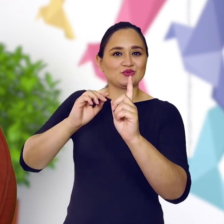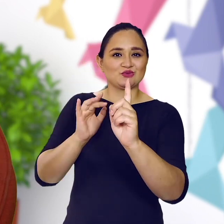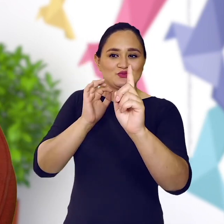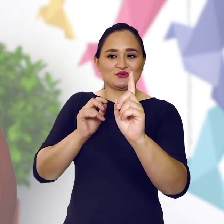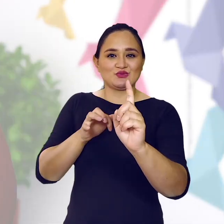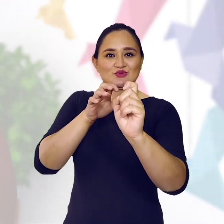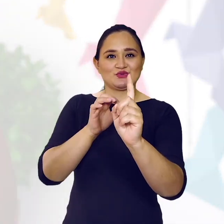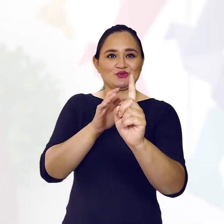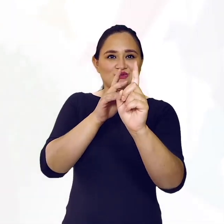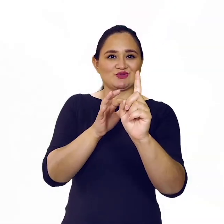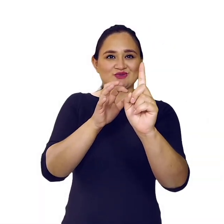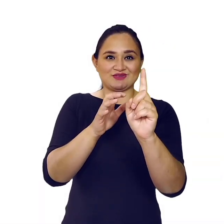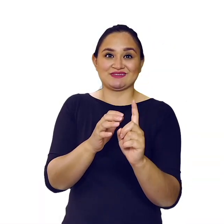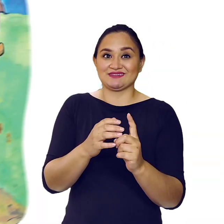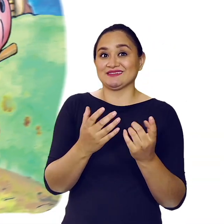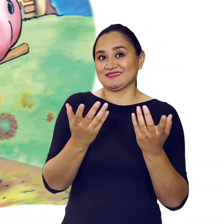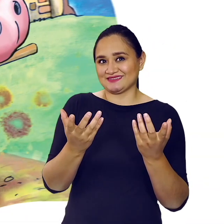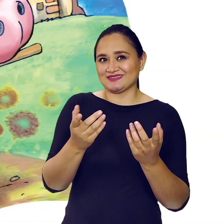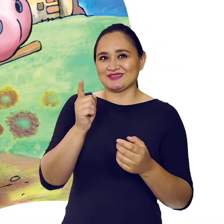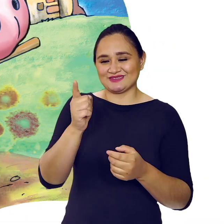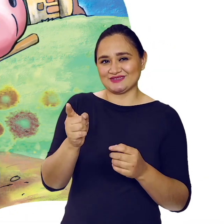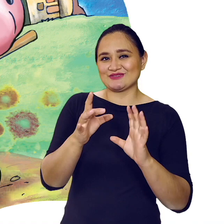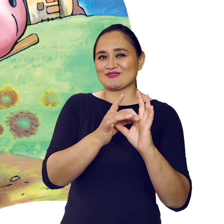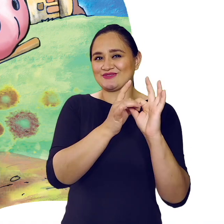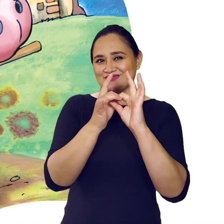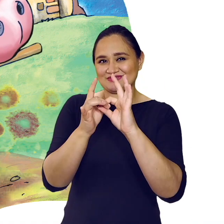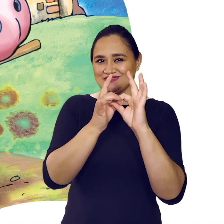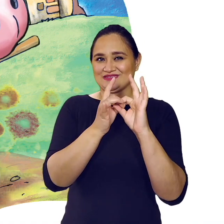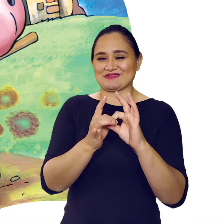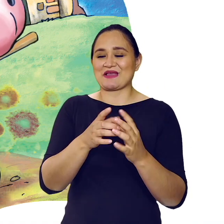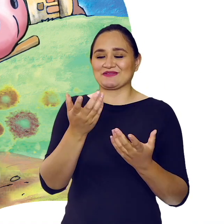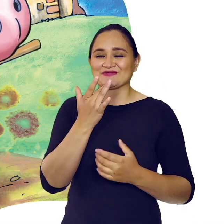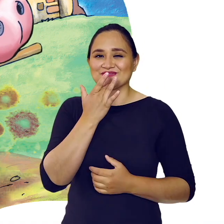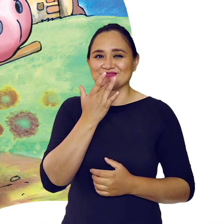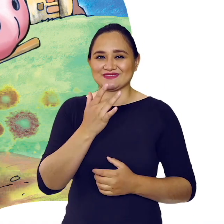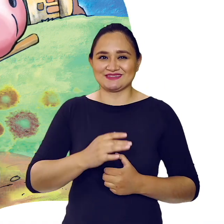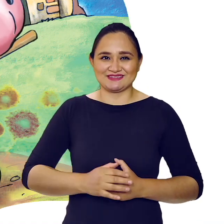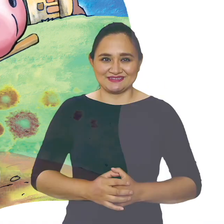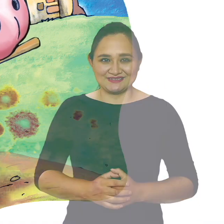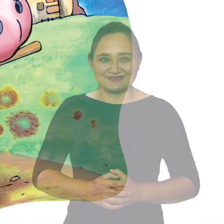hacia el río, el cual, por obvias razones, era su cuento preferido.